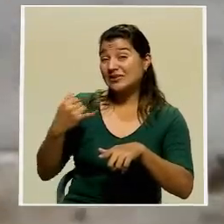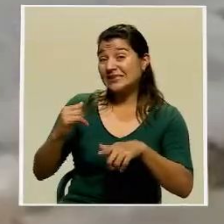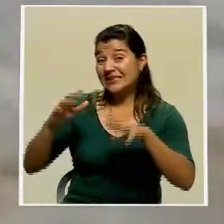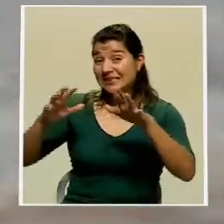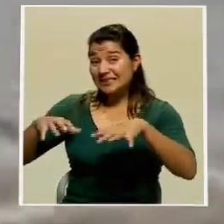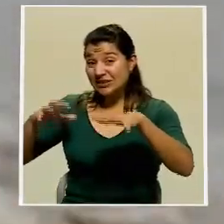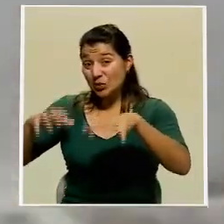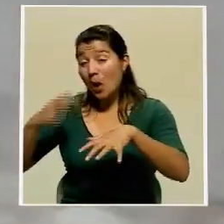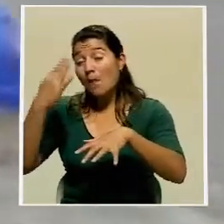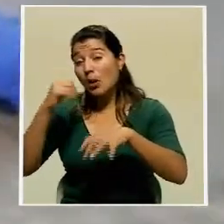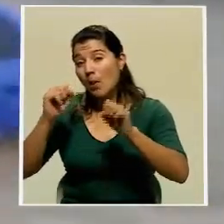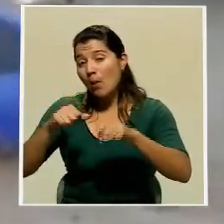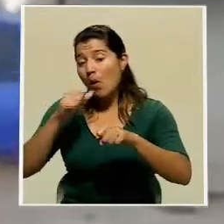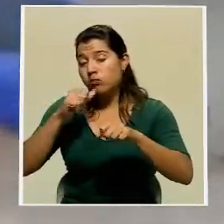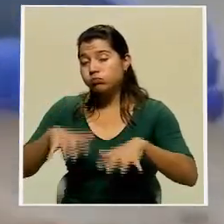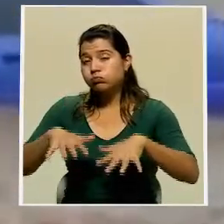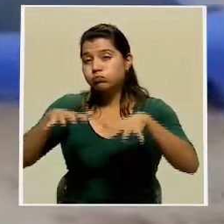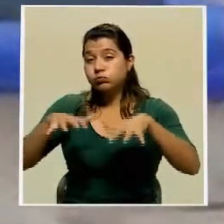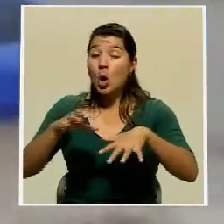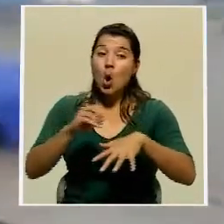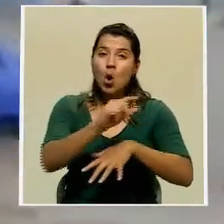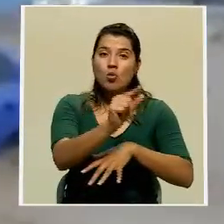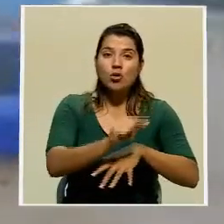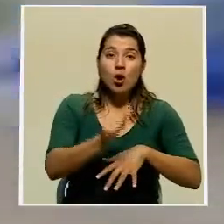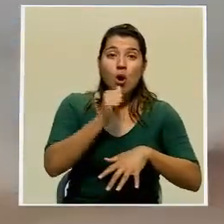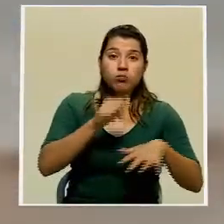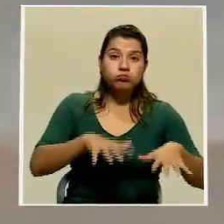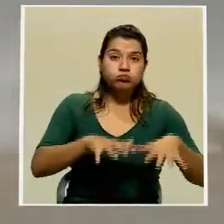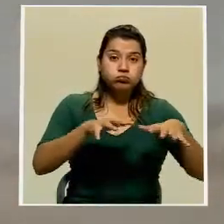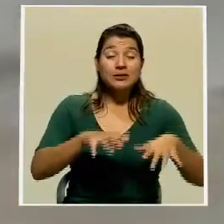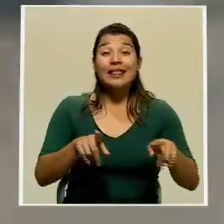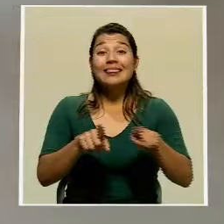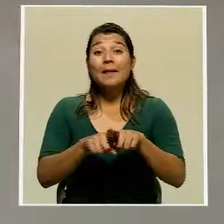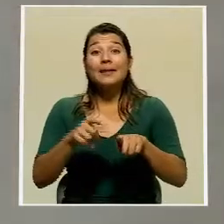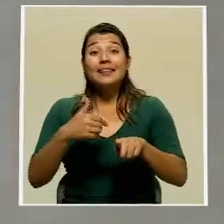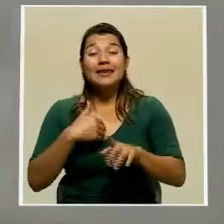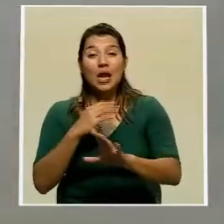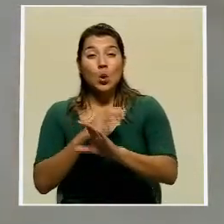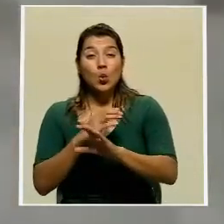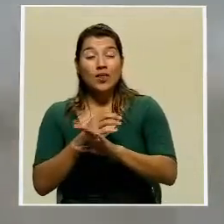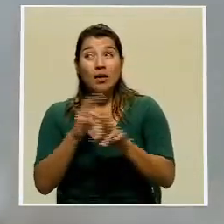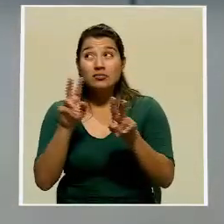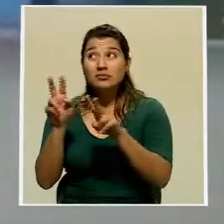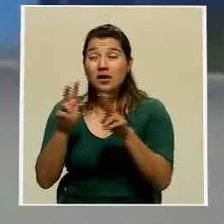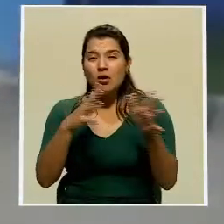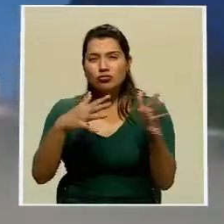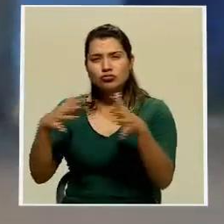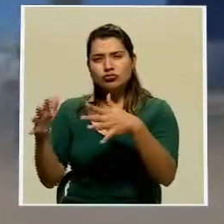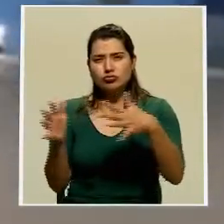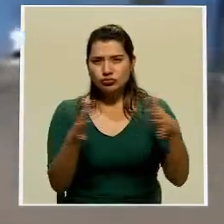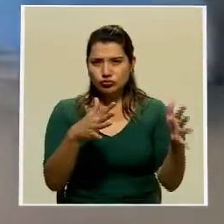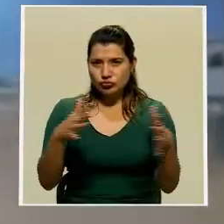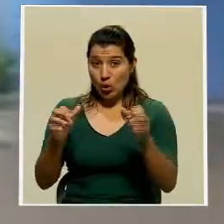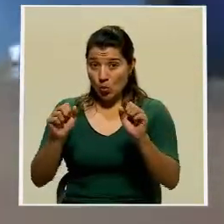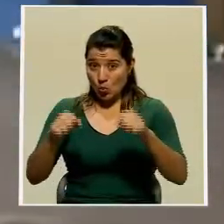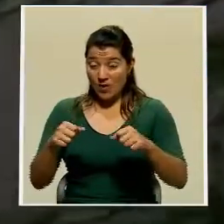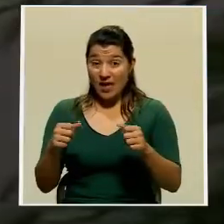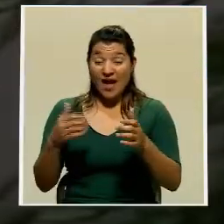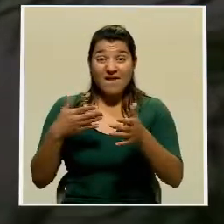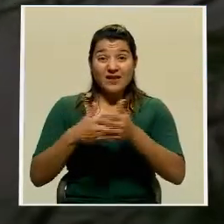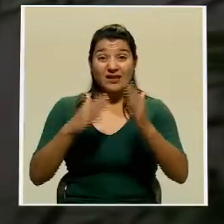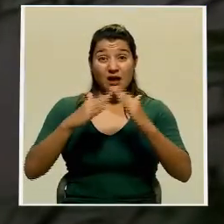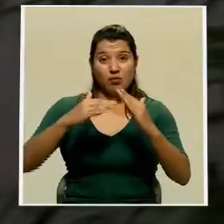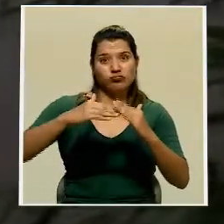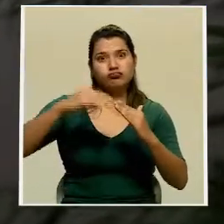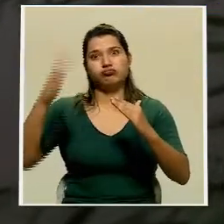alcantarillas o crecidas de los ríos y quebradas. Asimismo, tener cuidado por ráfagas de viento y su posible afectación de techos,